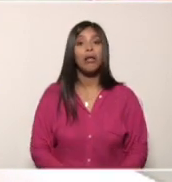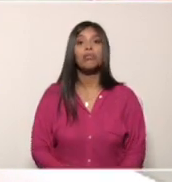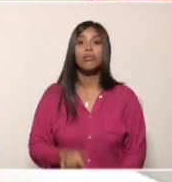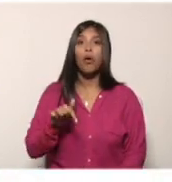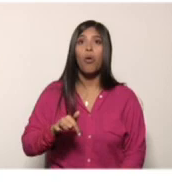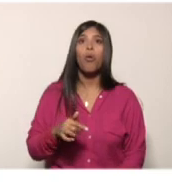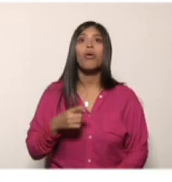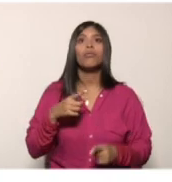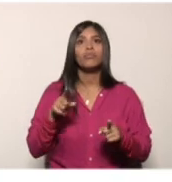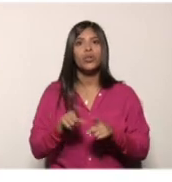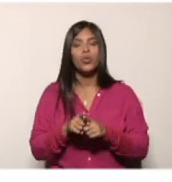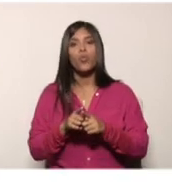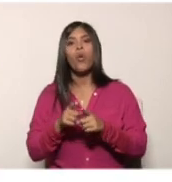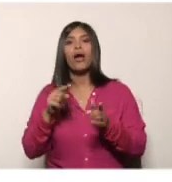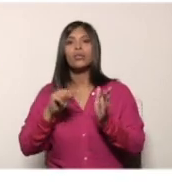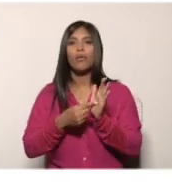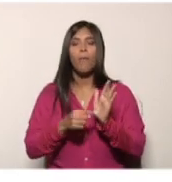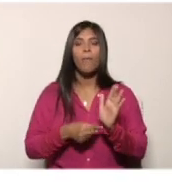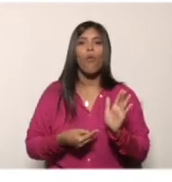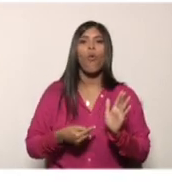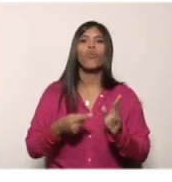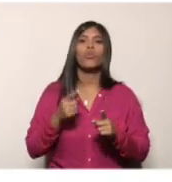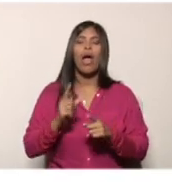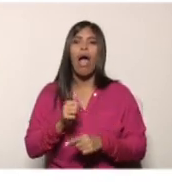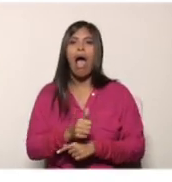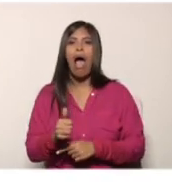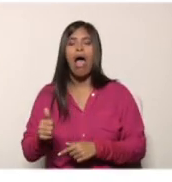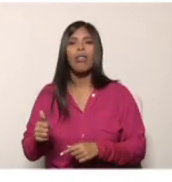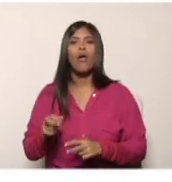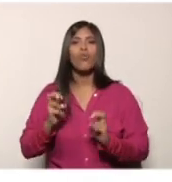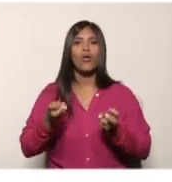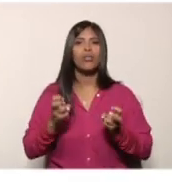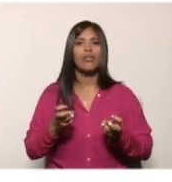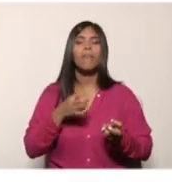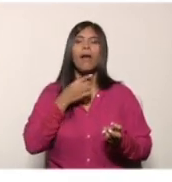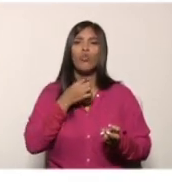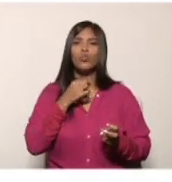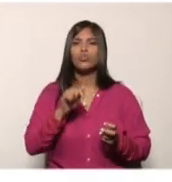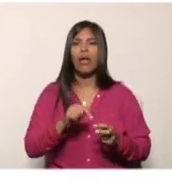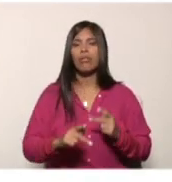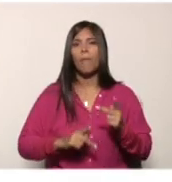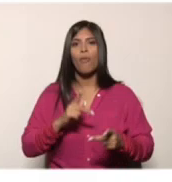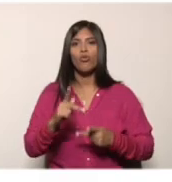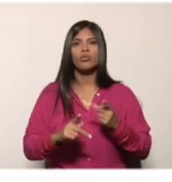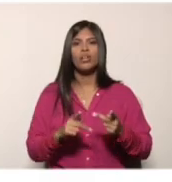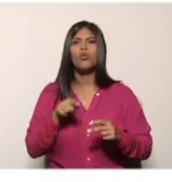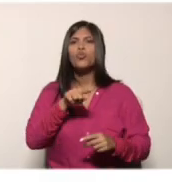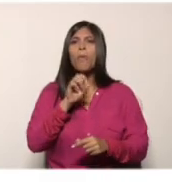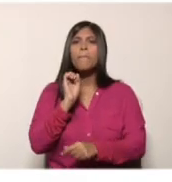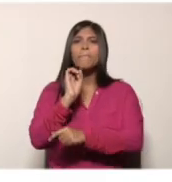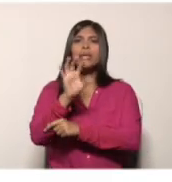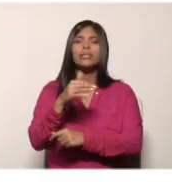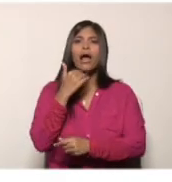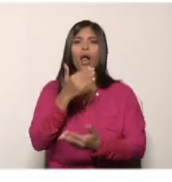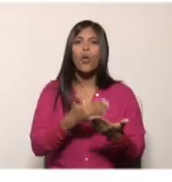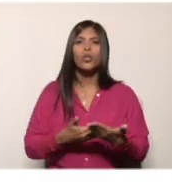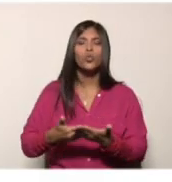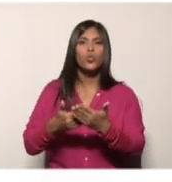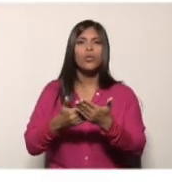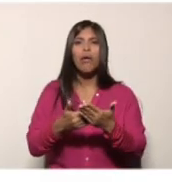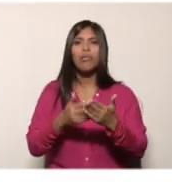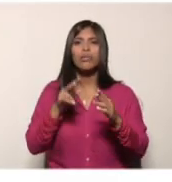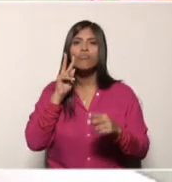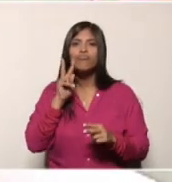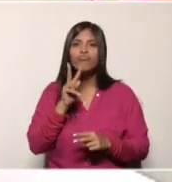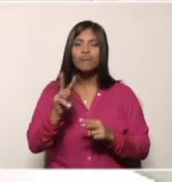por Sí. sinónimos, antónimos, signos de puntuación y cada uno de esos temas que hemos visto a lo largo de todo este proceso. ¿Cuál es su mensaje para esos estudiantes que están ahí atentos a cada